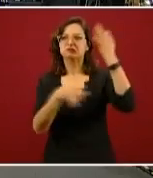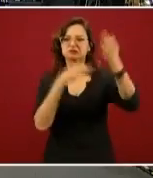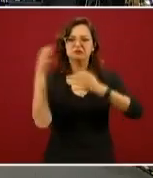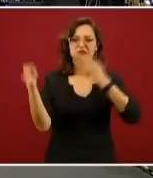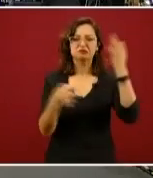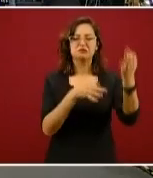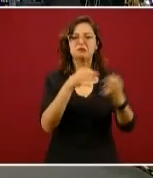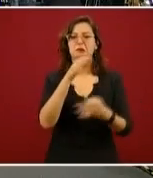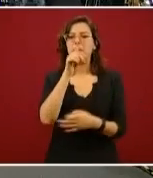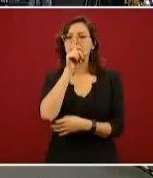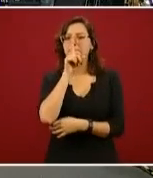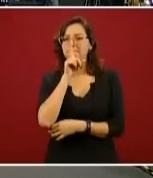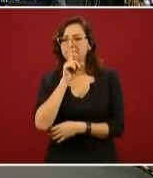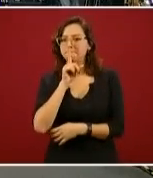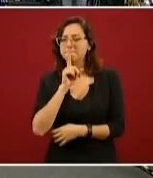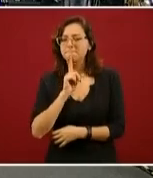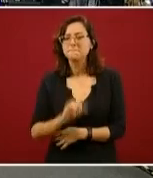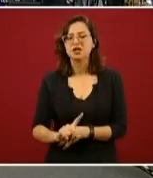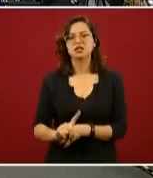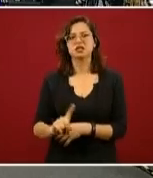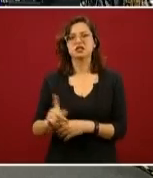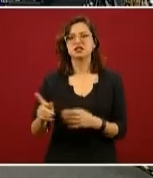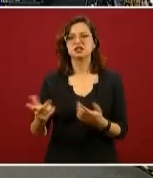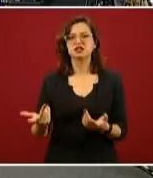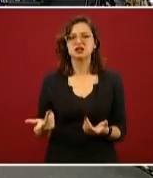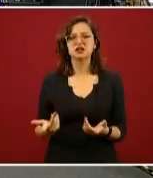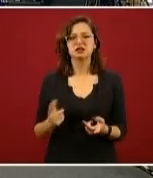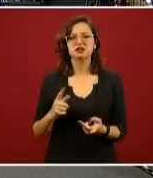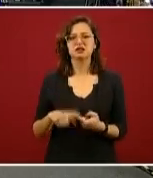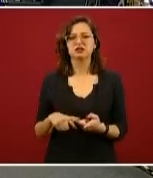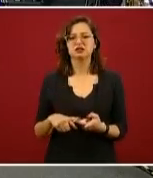la difusión de mentiras